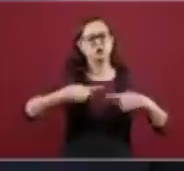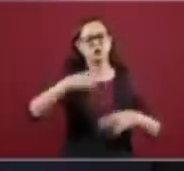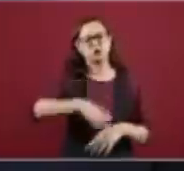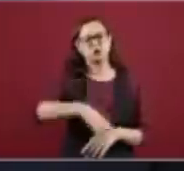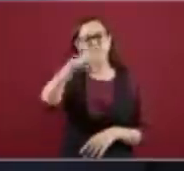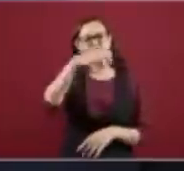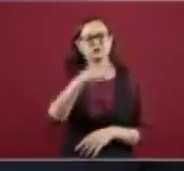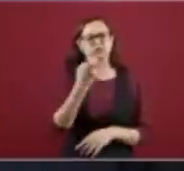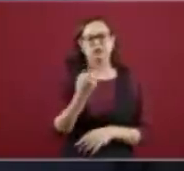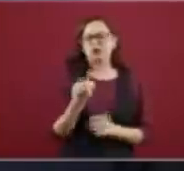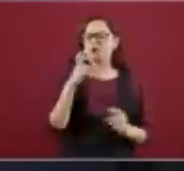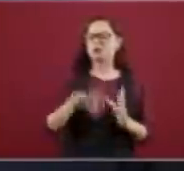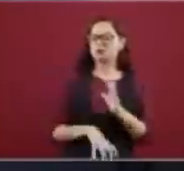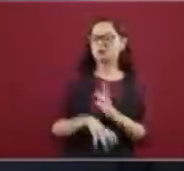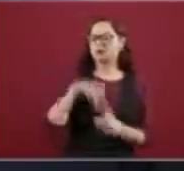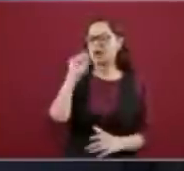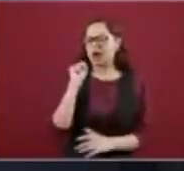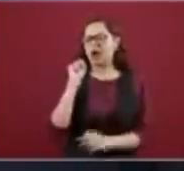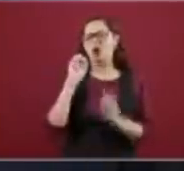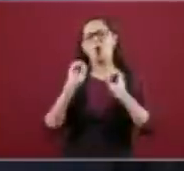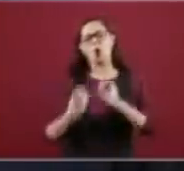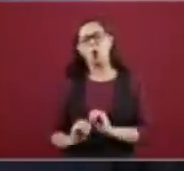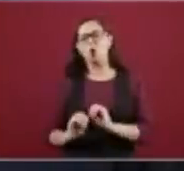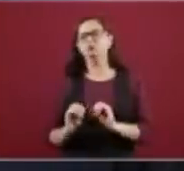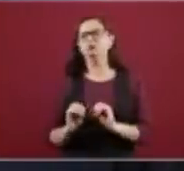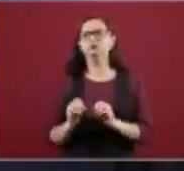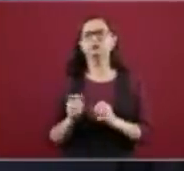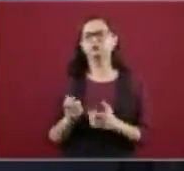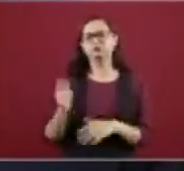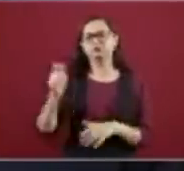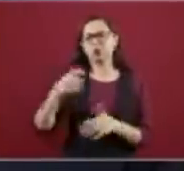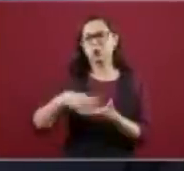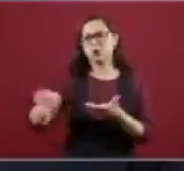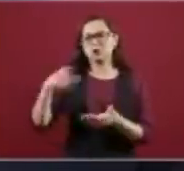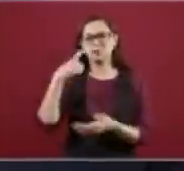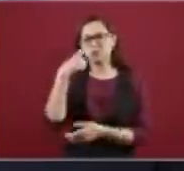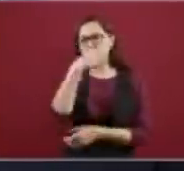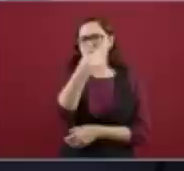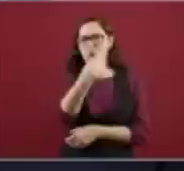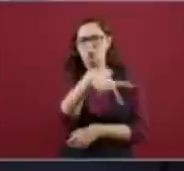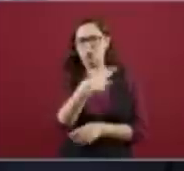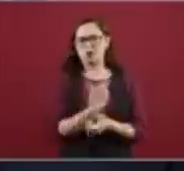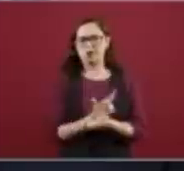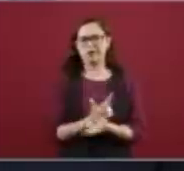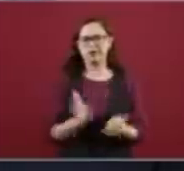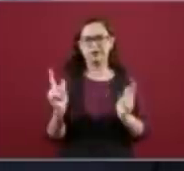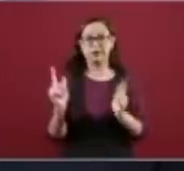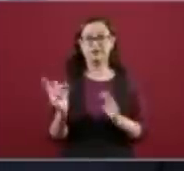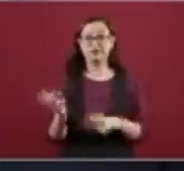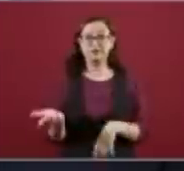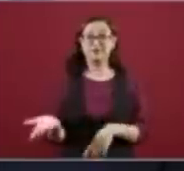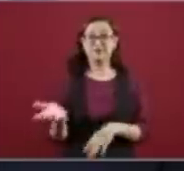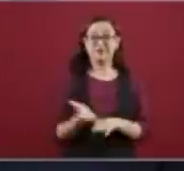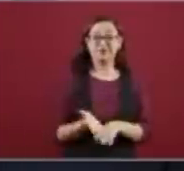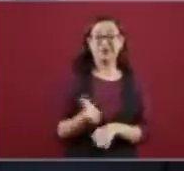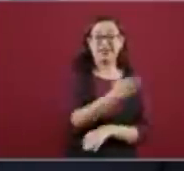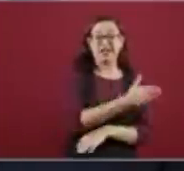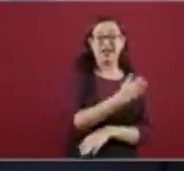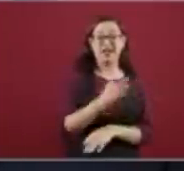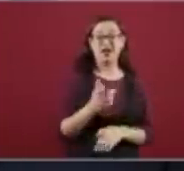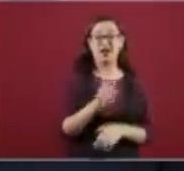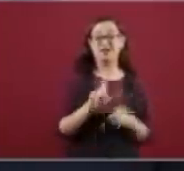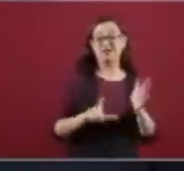pueda hacer de su dinero lo que considere. O sea, la otra tarjeta, cuando